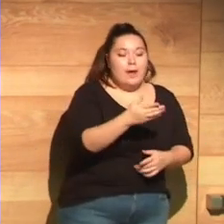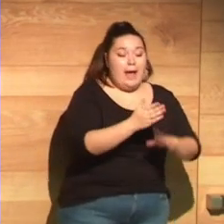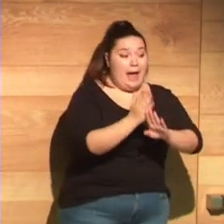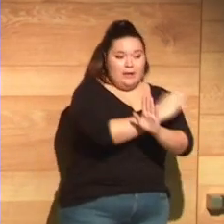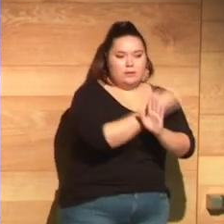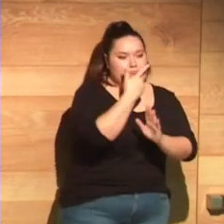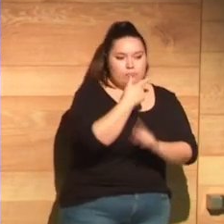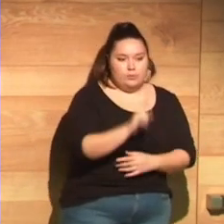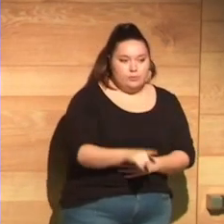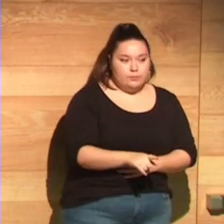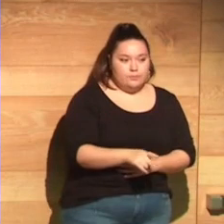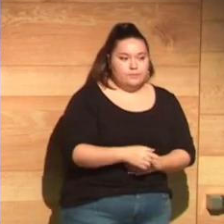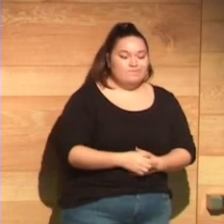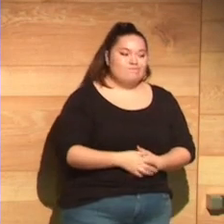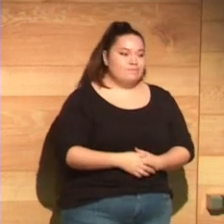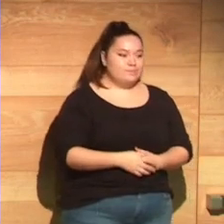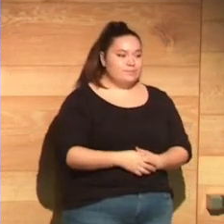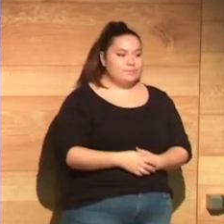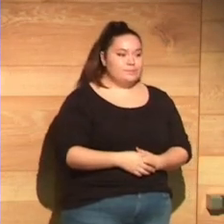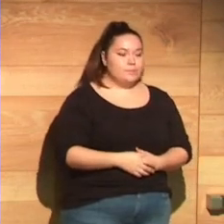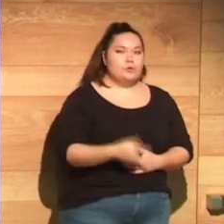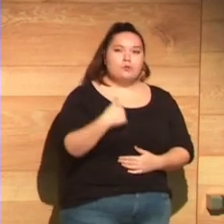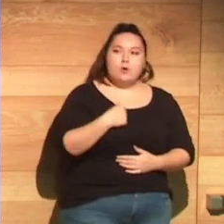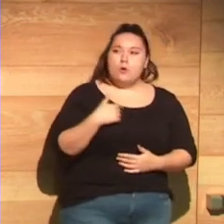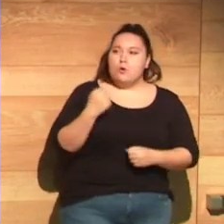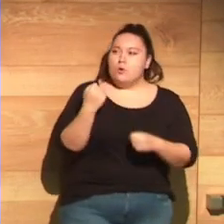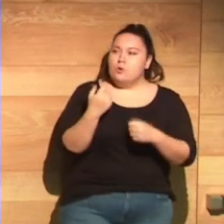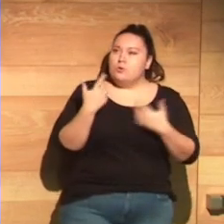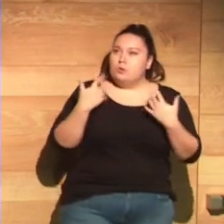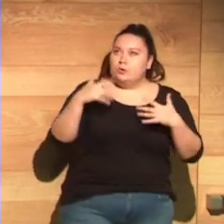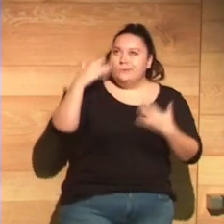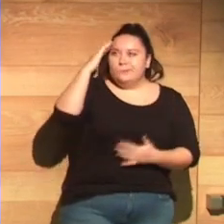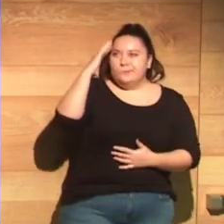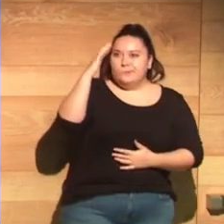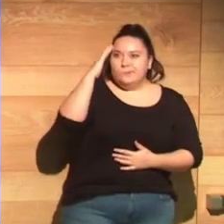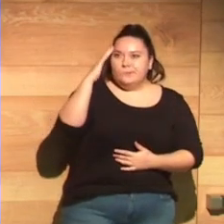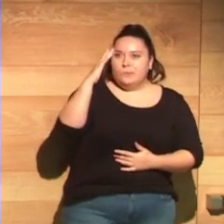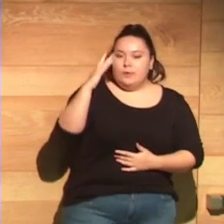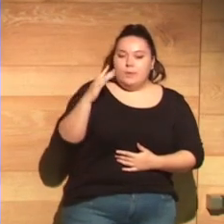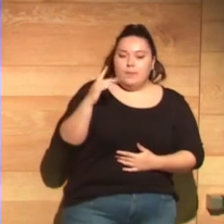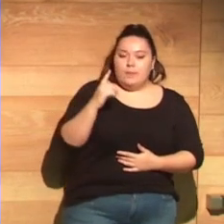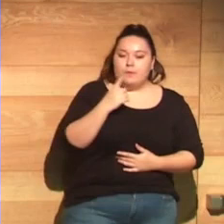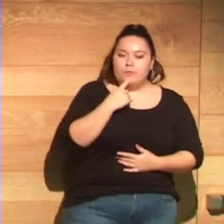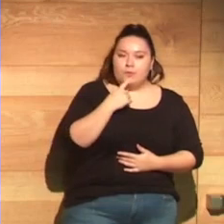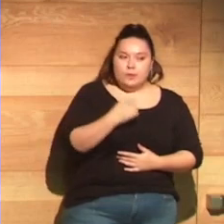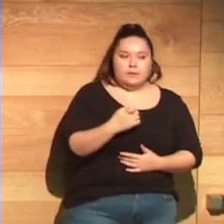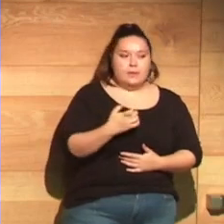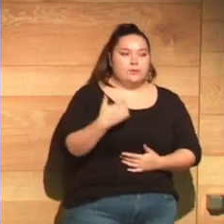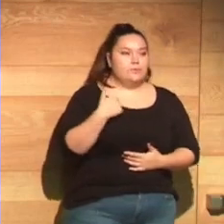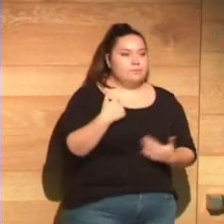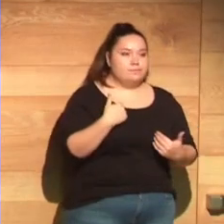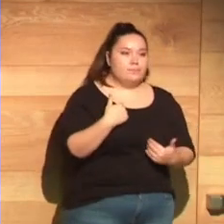han llenado de Marilyn que antes no conocías? Es que me cuesta mucho